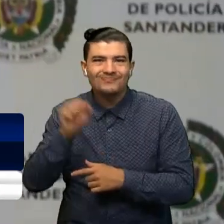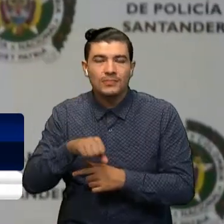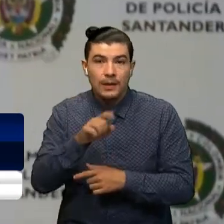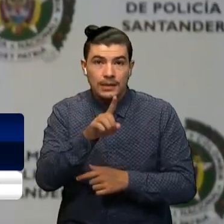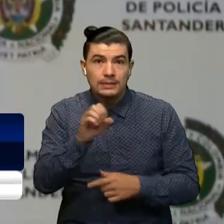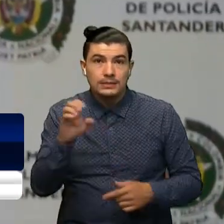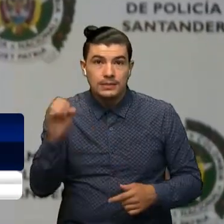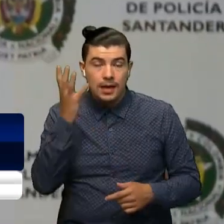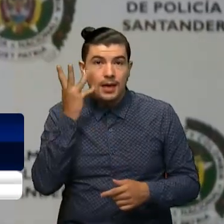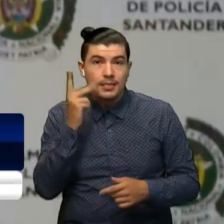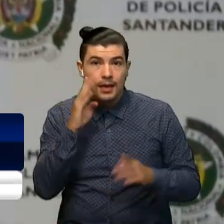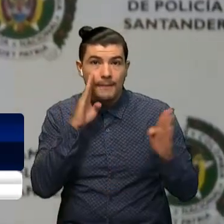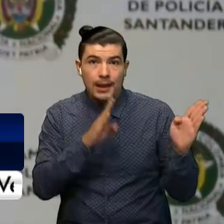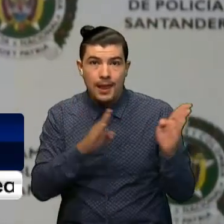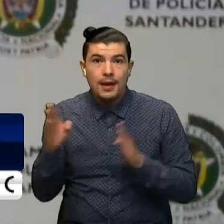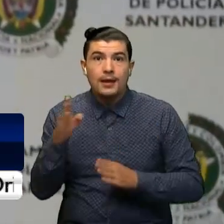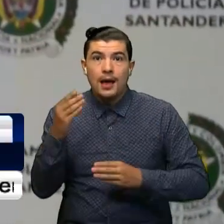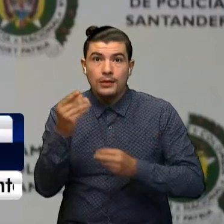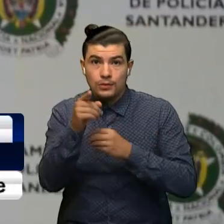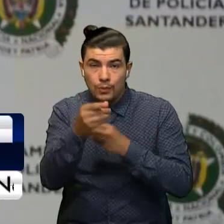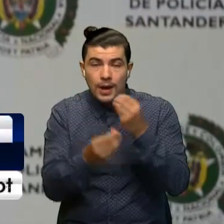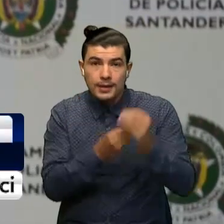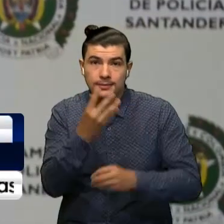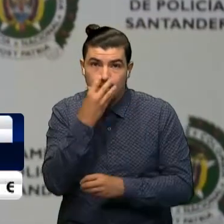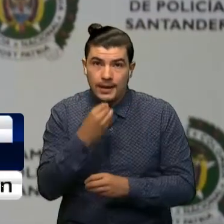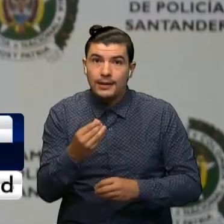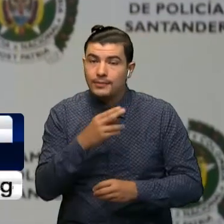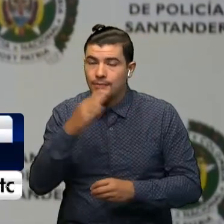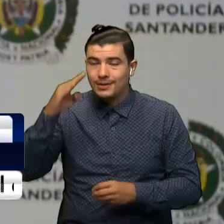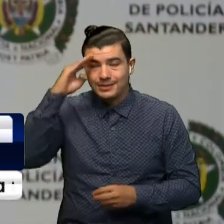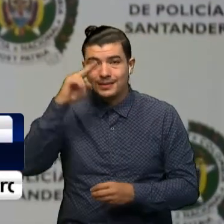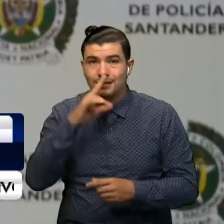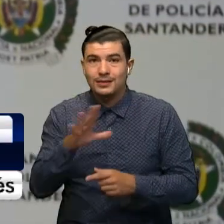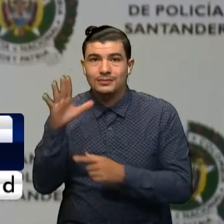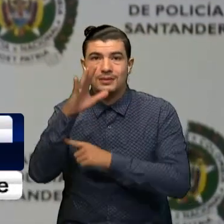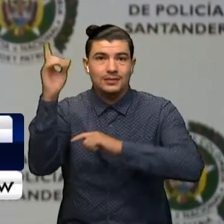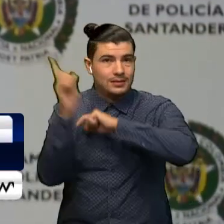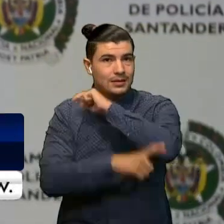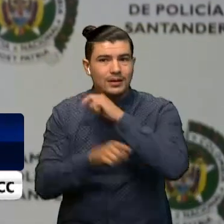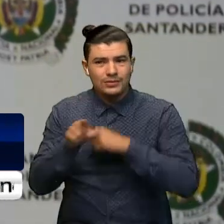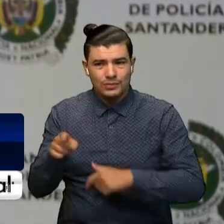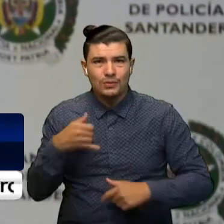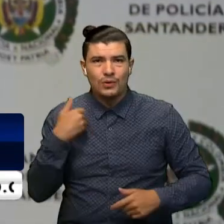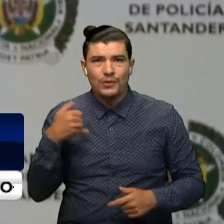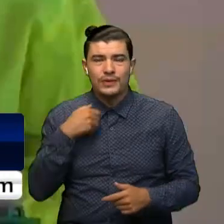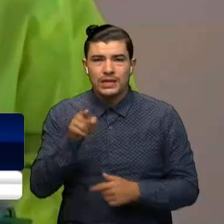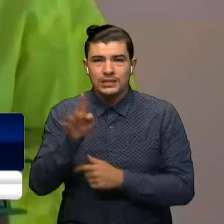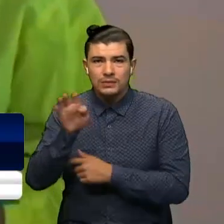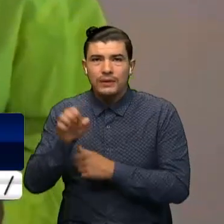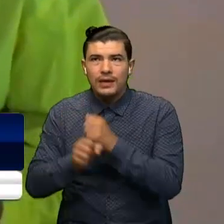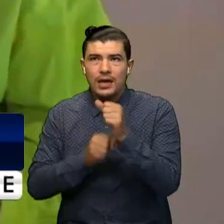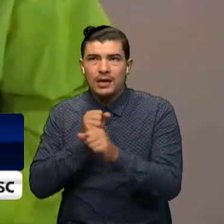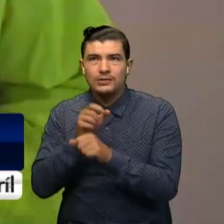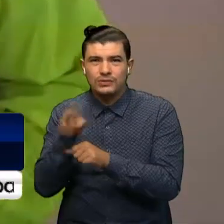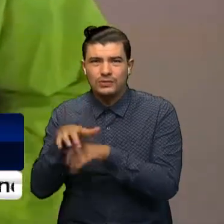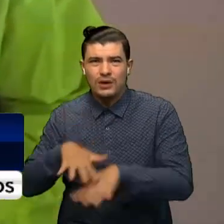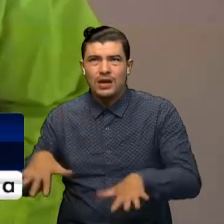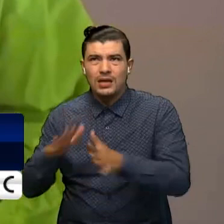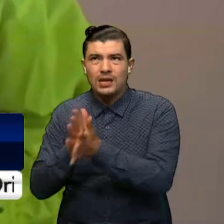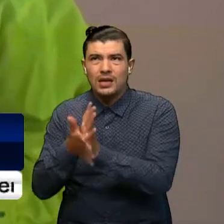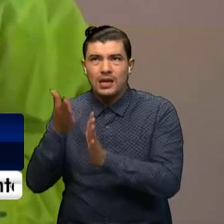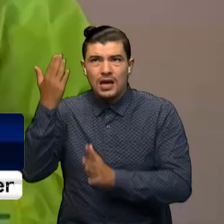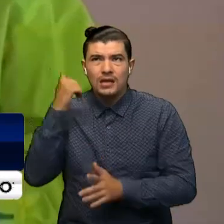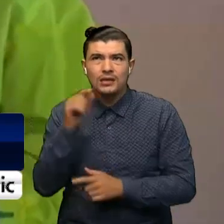la unidad básica de investigación criminal se pero realiza la captura de un hombre de 19 años en la zona céntrica en la ciudad de tunja el hombre era buscado